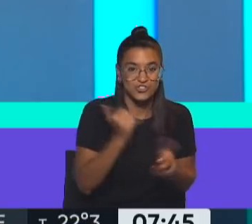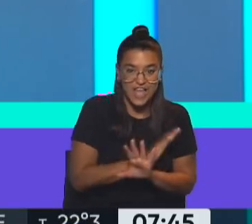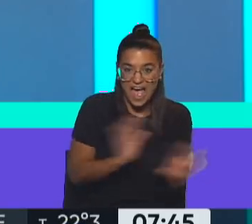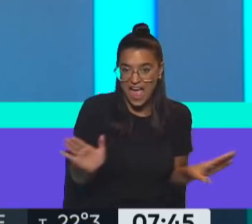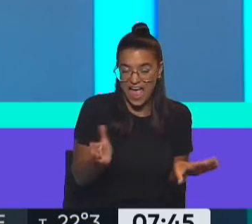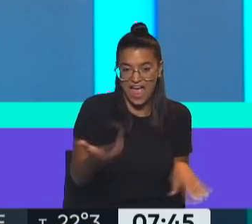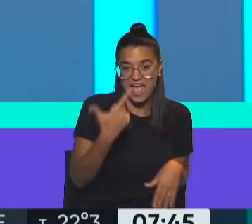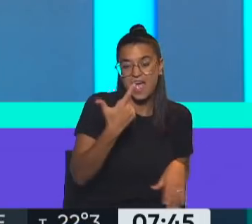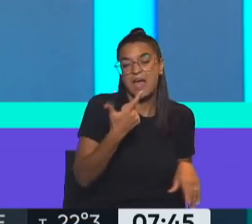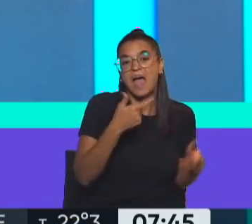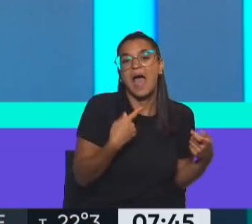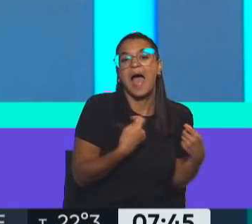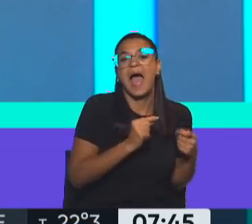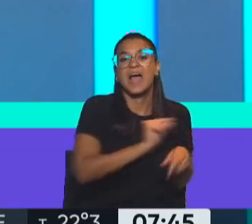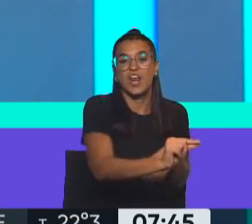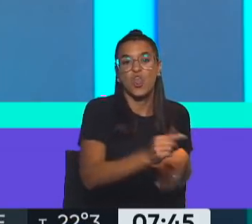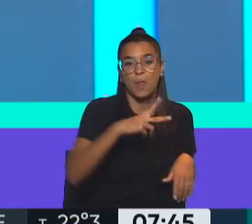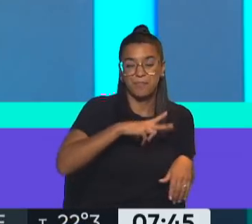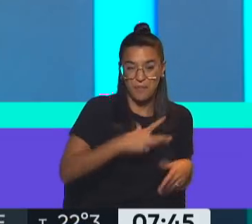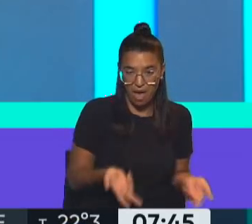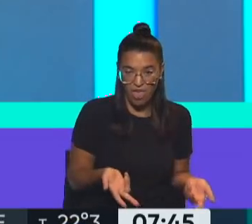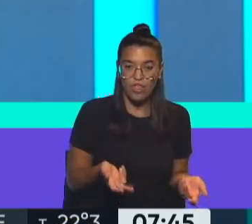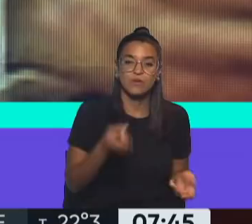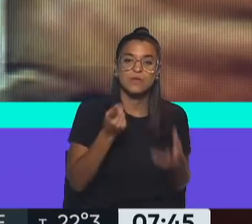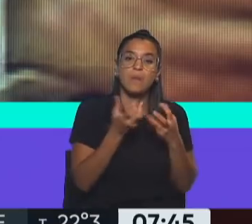los acreedores privados. Y ese fue como el apoyo